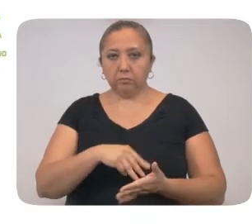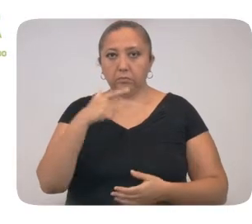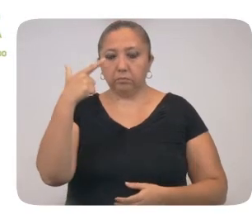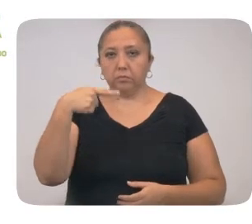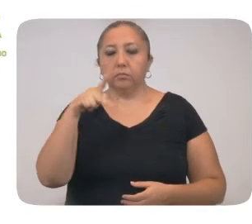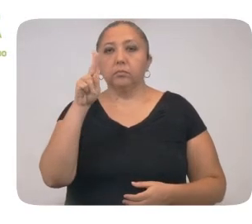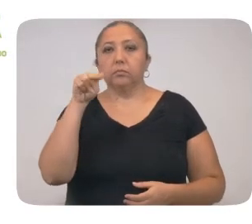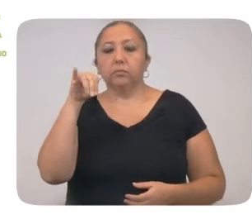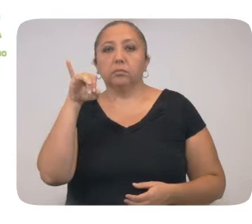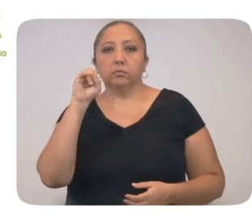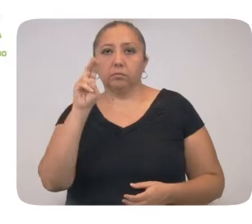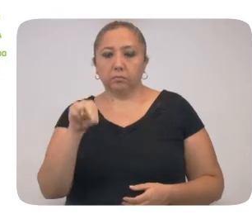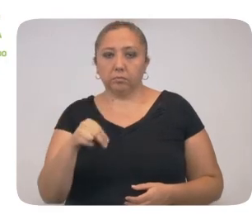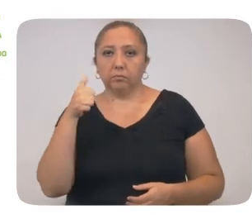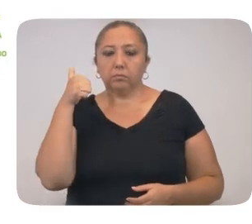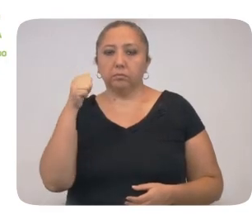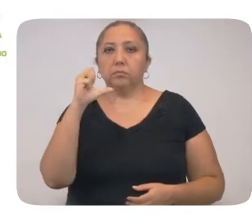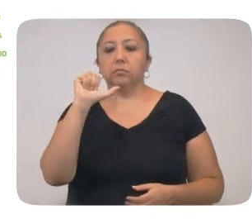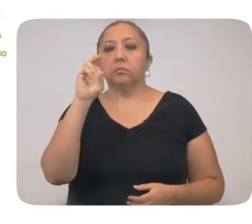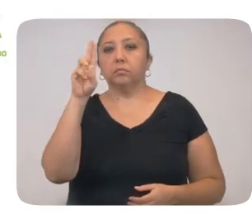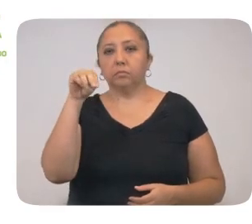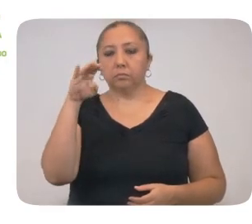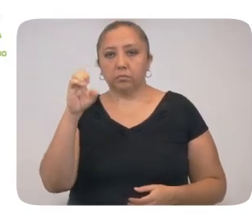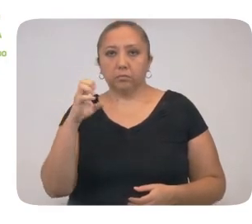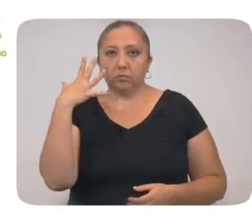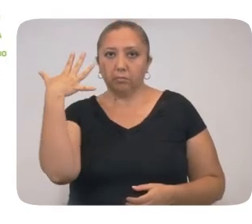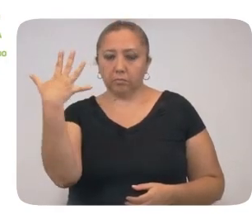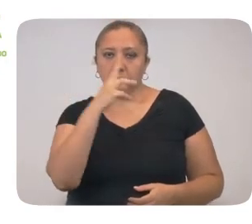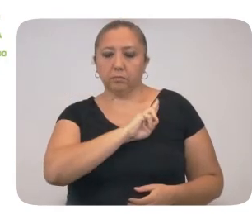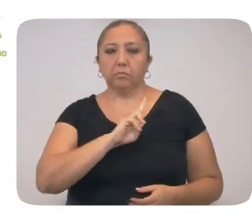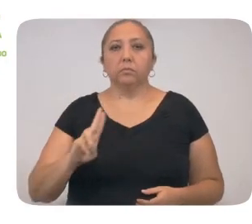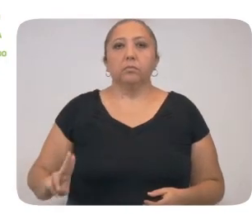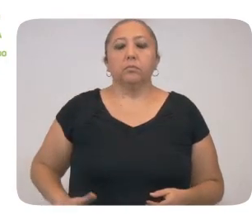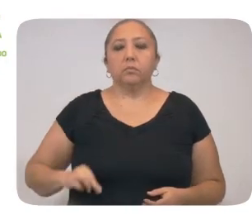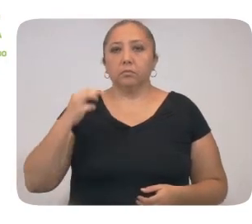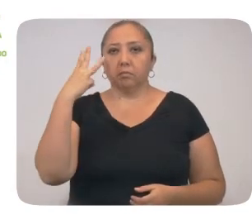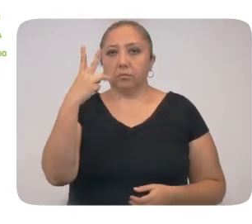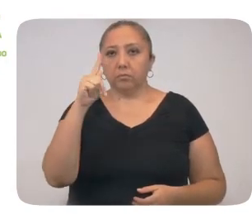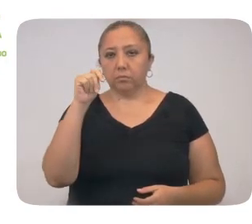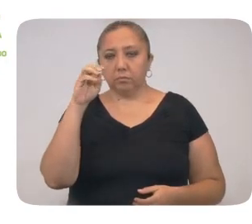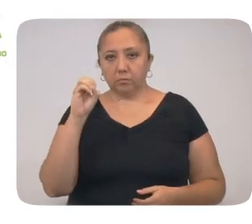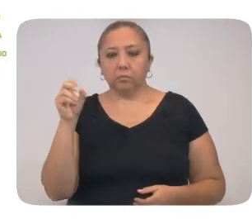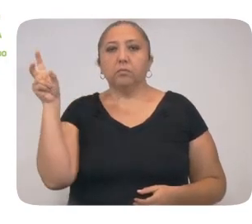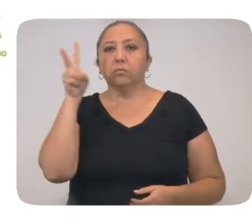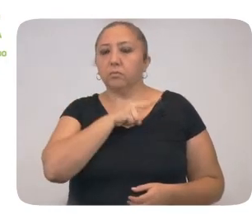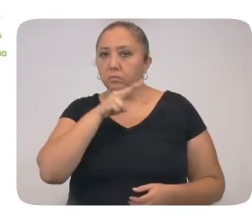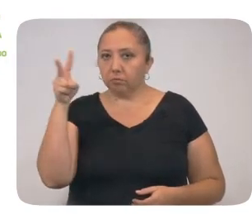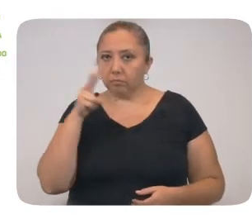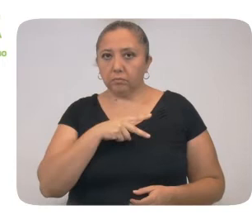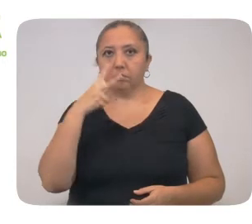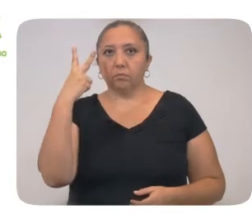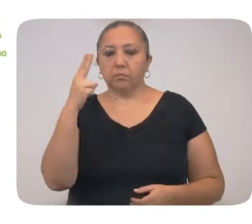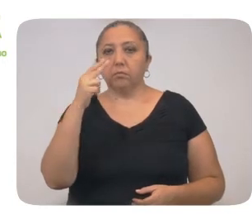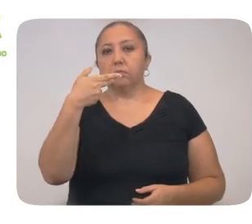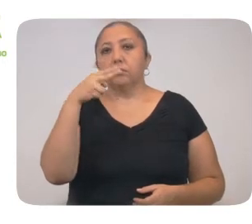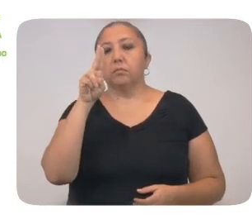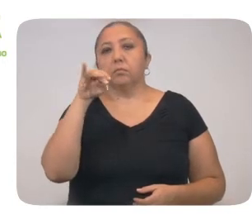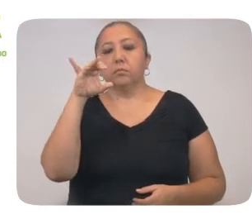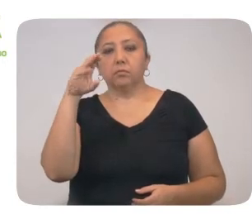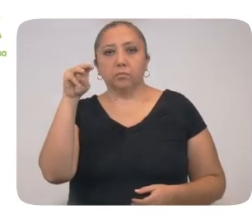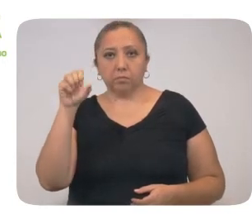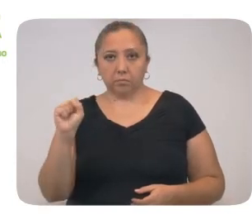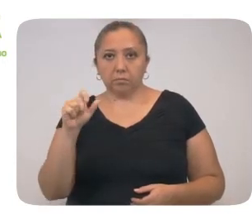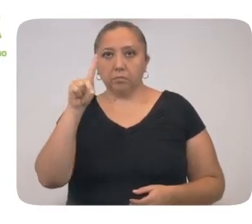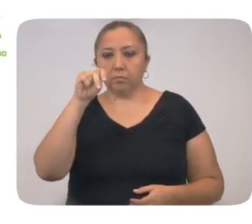7 en Canacín, 6 en Acanque, 5 en Humán, 3 en Peto y Valladolid, 2 en Junucmá,